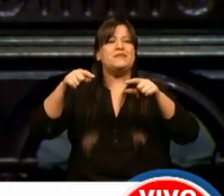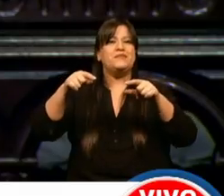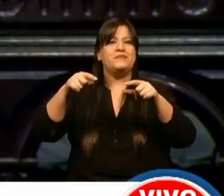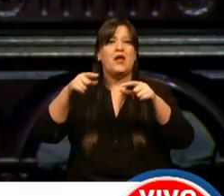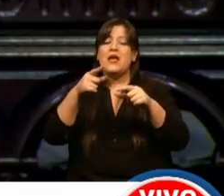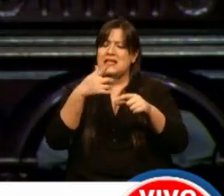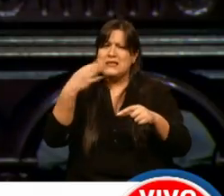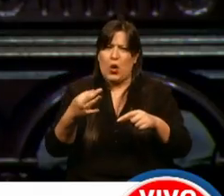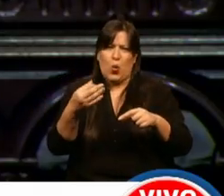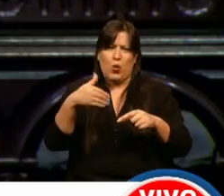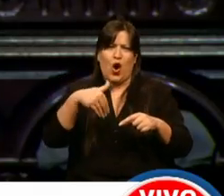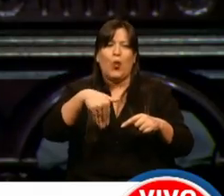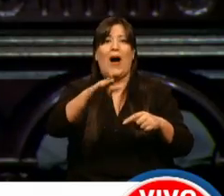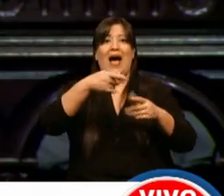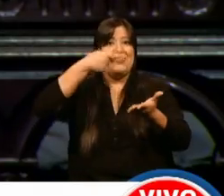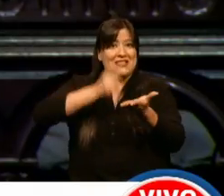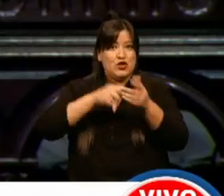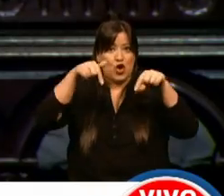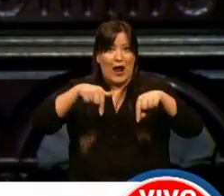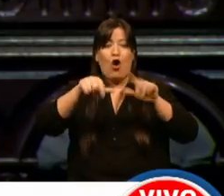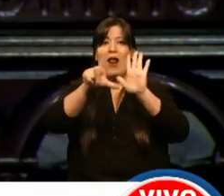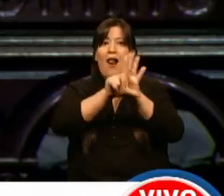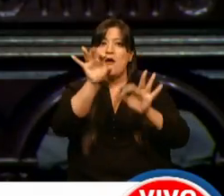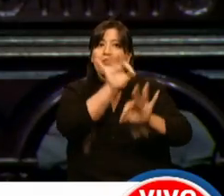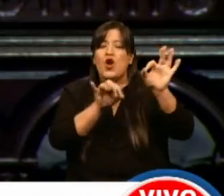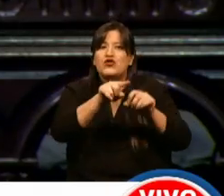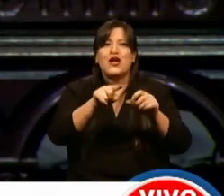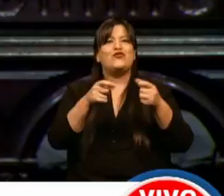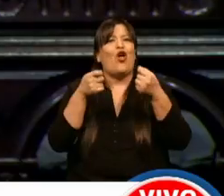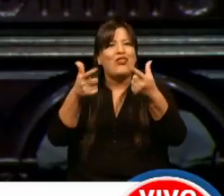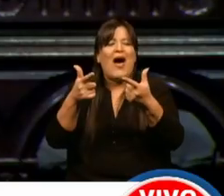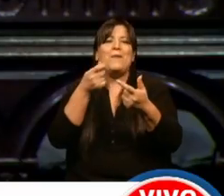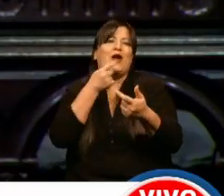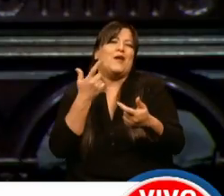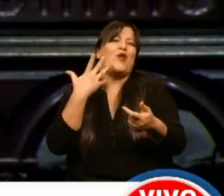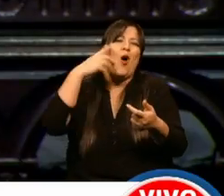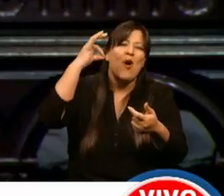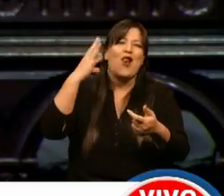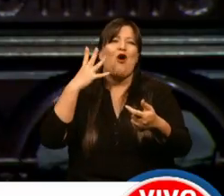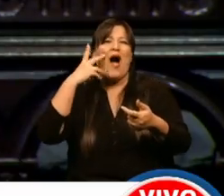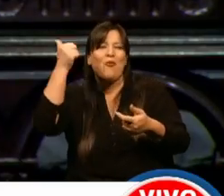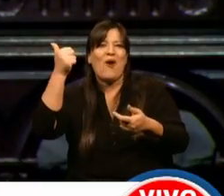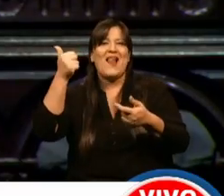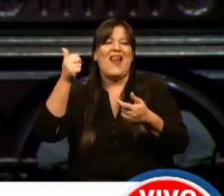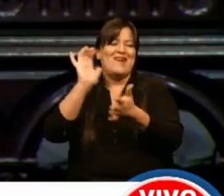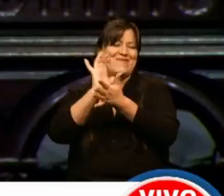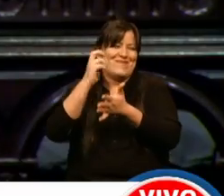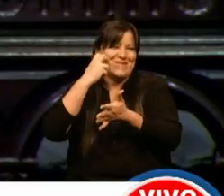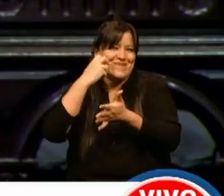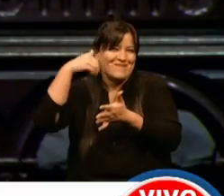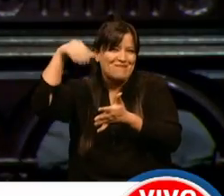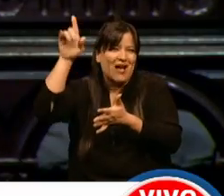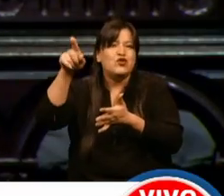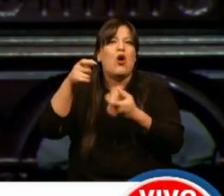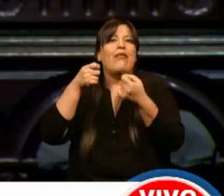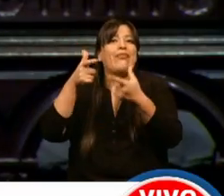y va a permitir esta medida a muchas abuelas y abuelos por ejemplo como decía